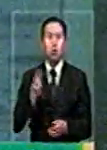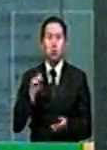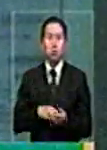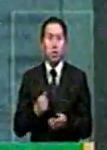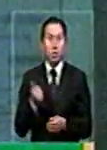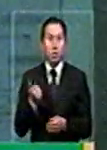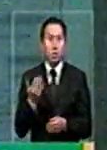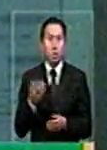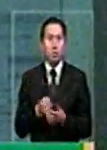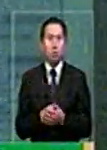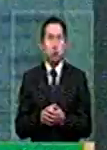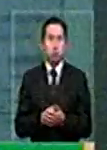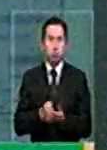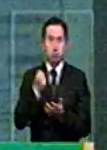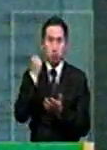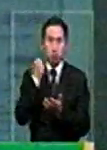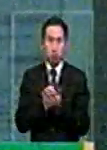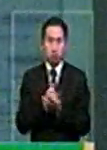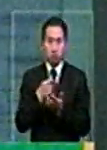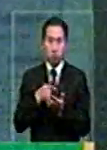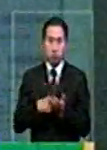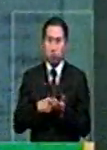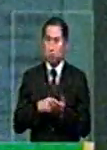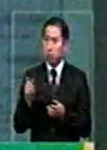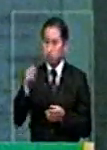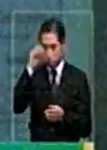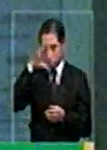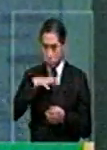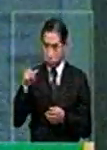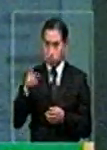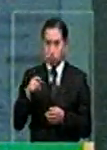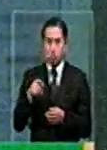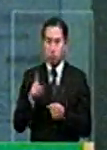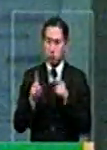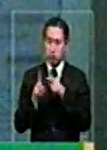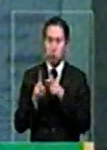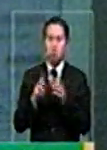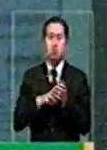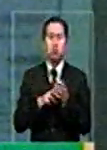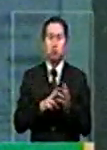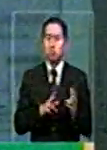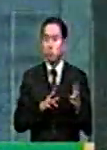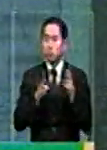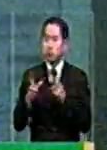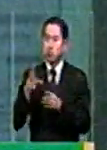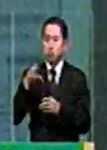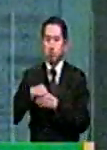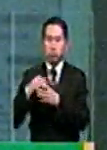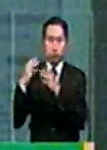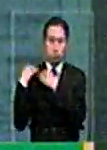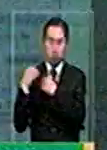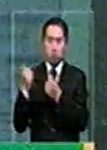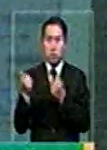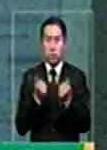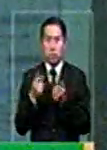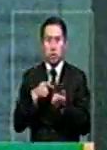1551/2015, otorgado por el señor Saavedra, que confiere facultades administrativas